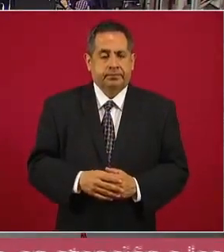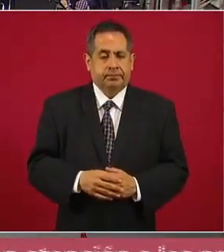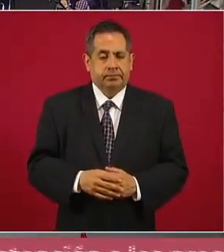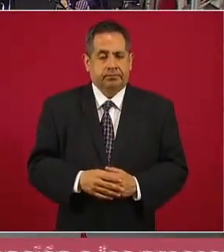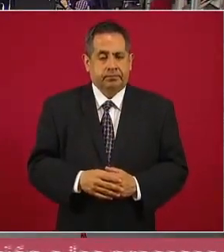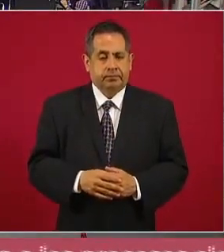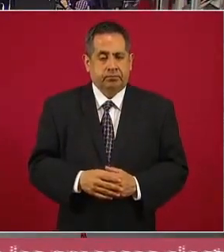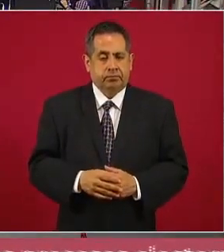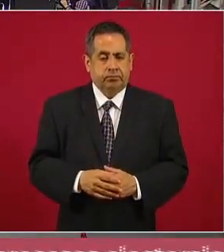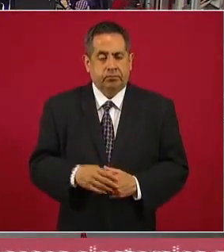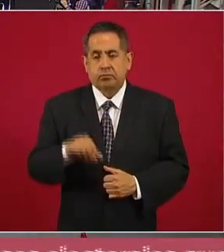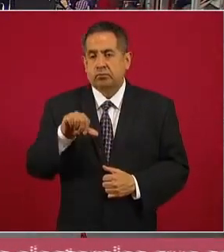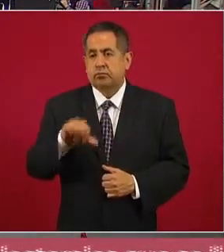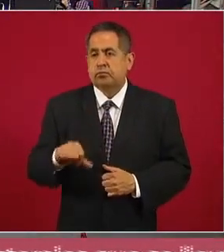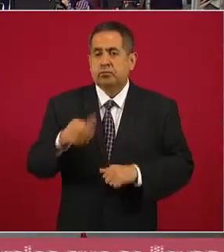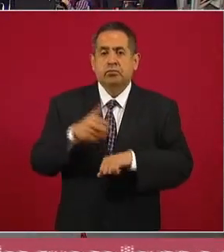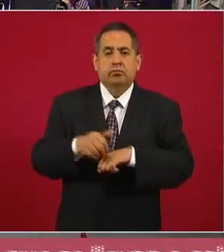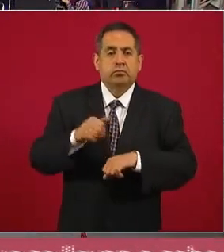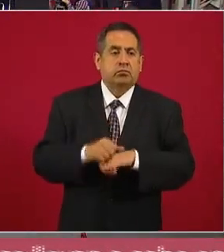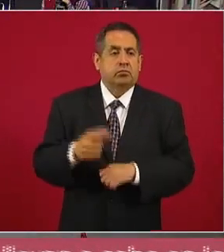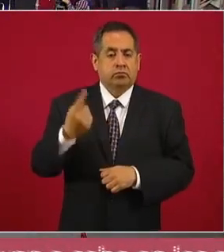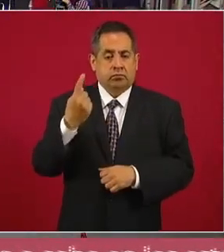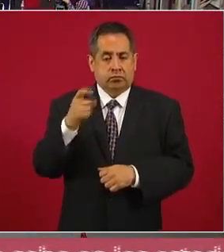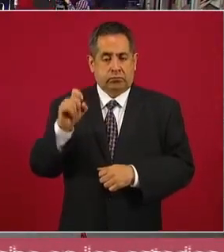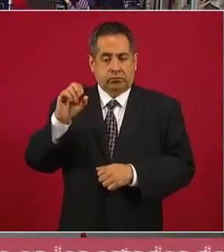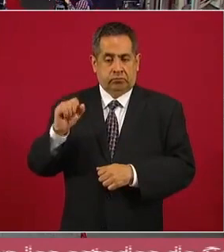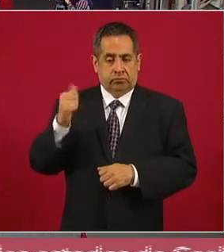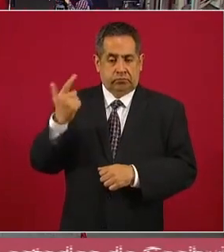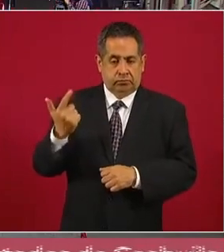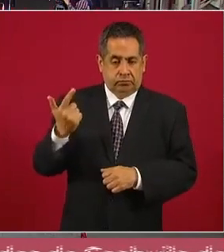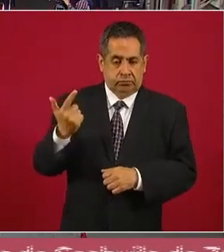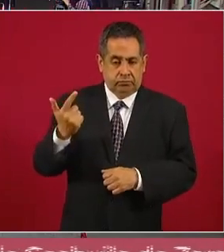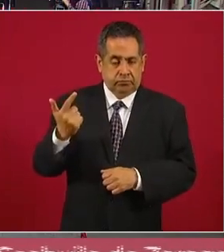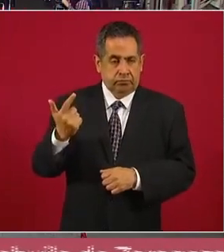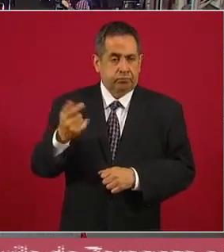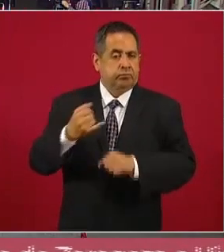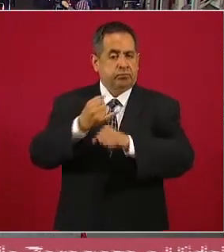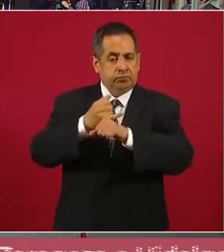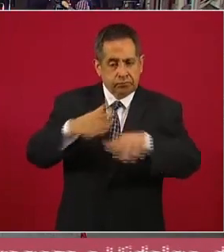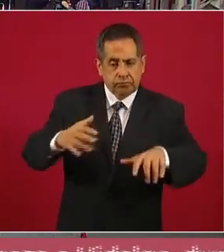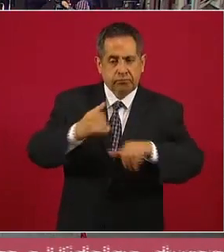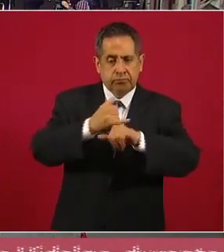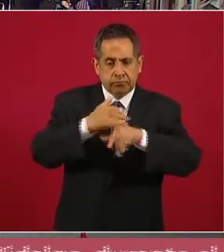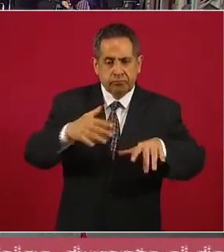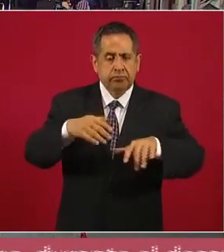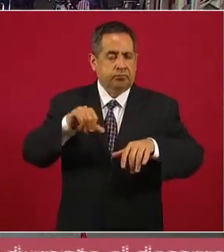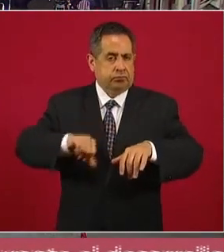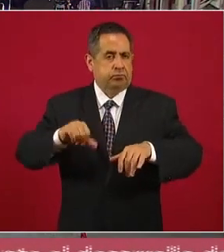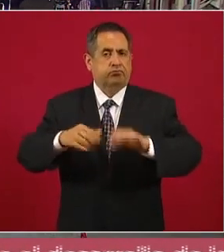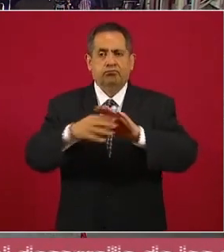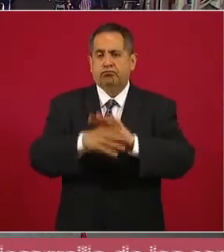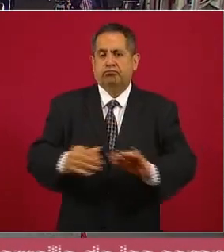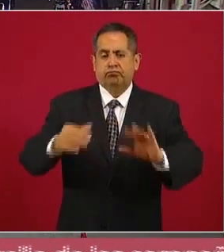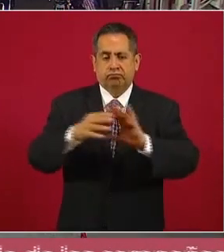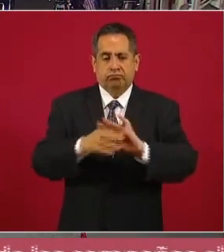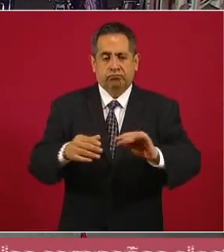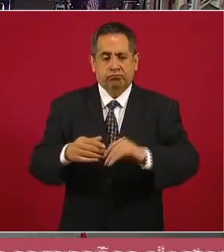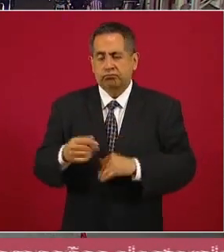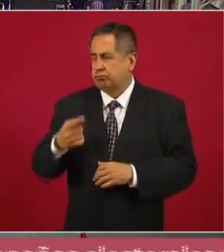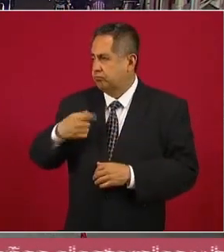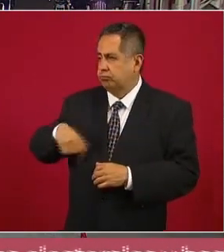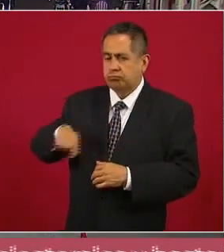Y hoy, en el día número 107 de los informes que se dan en estas reuniones, nosotros